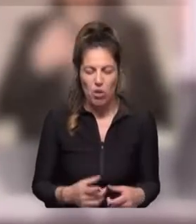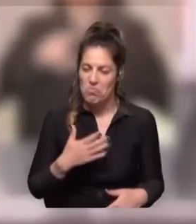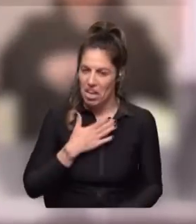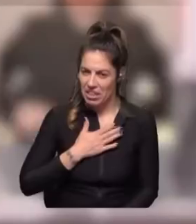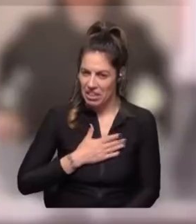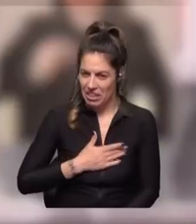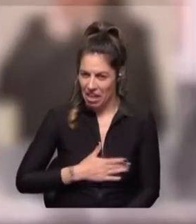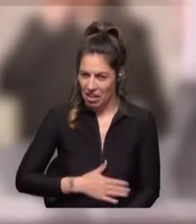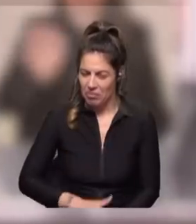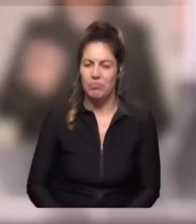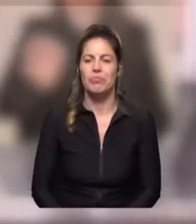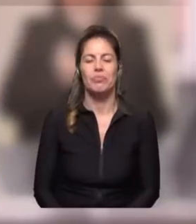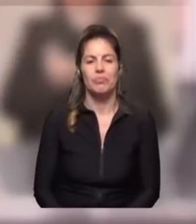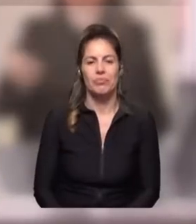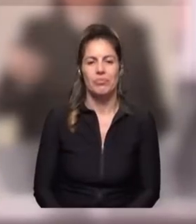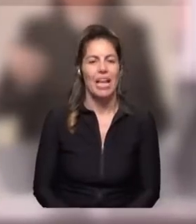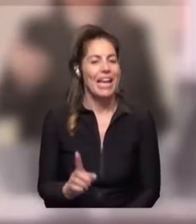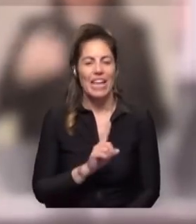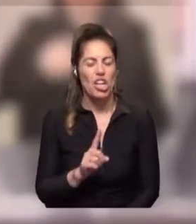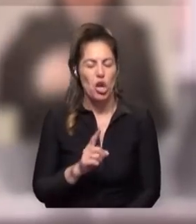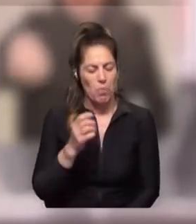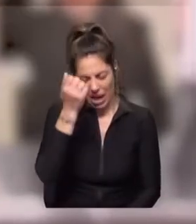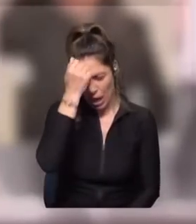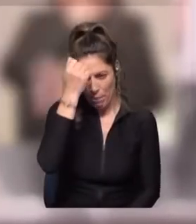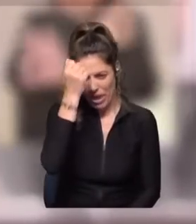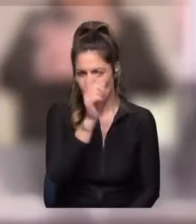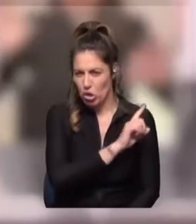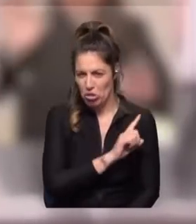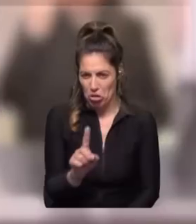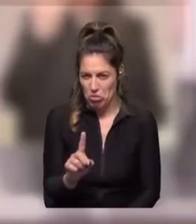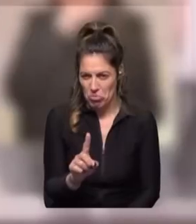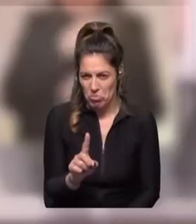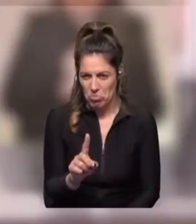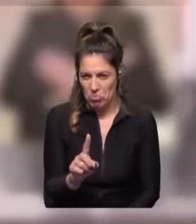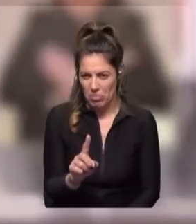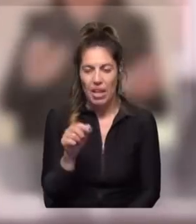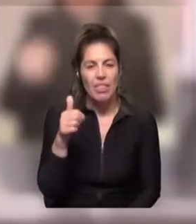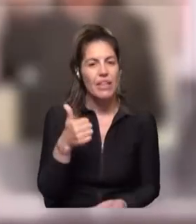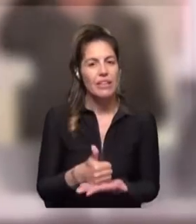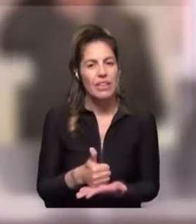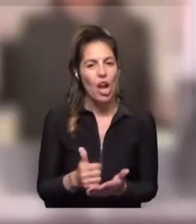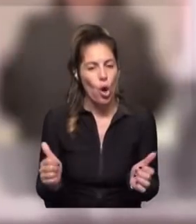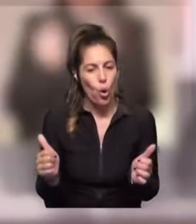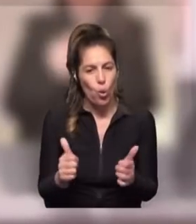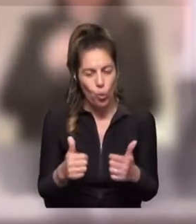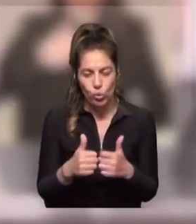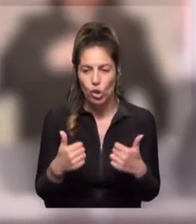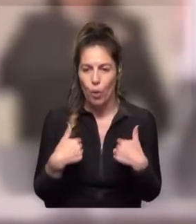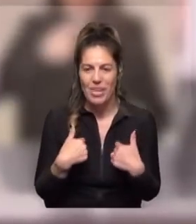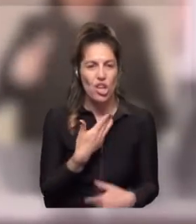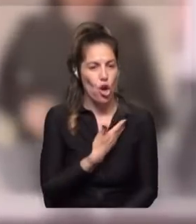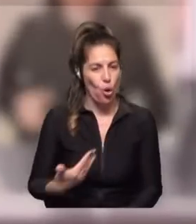tranquilidad que no me arrepiento un segundo de estar junto conmigo gobierno